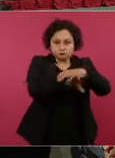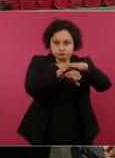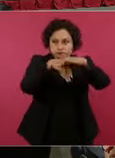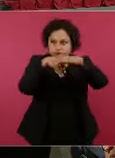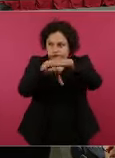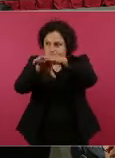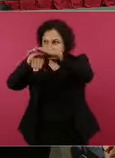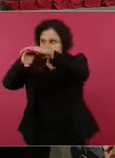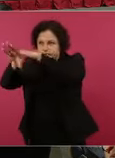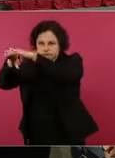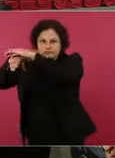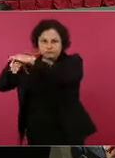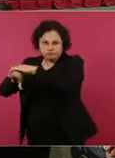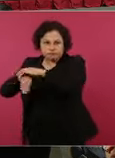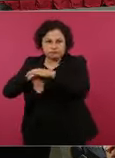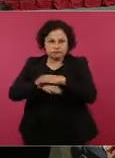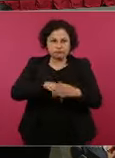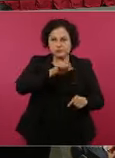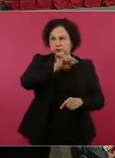cocheras para guardar trenes,